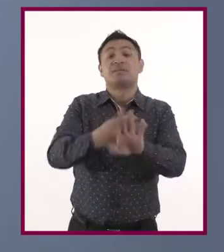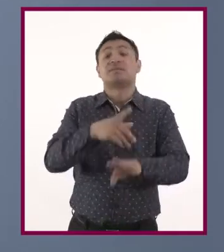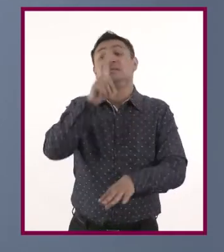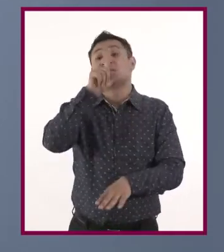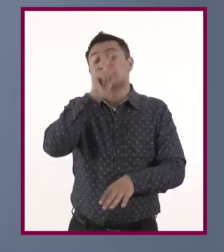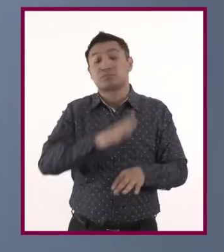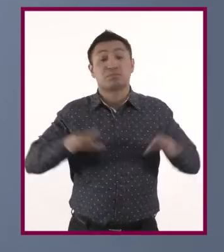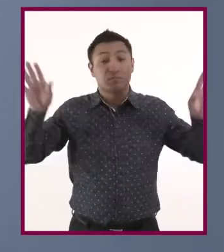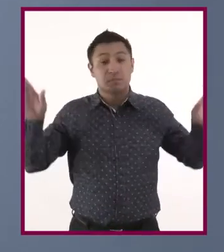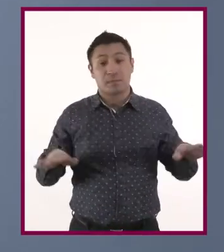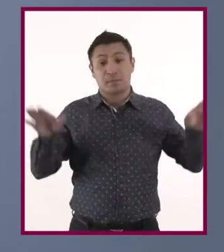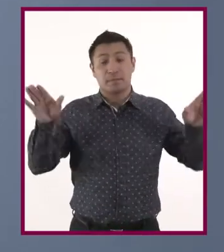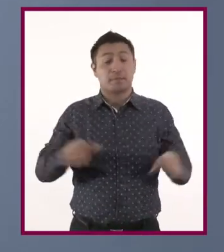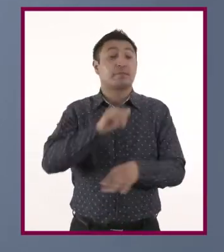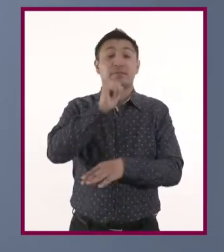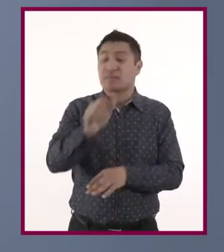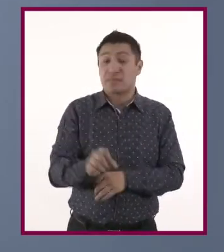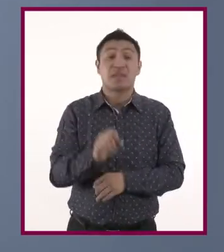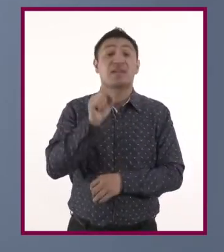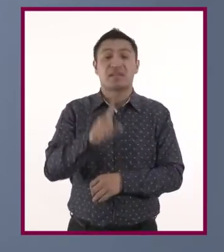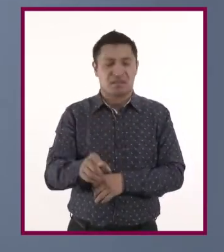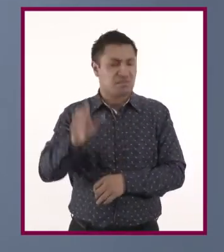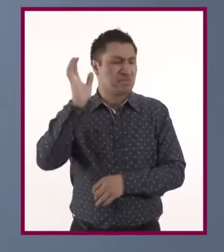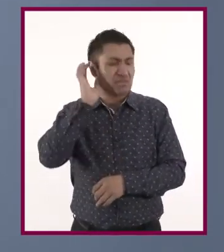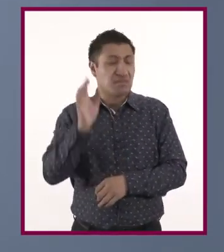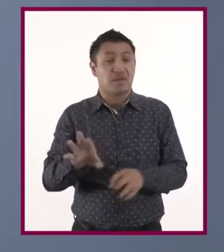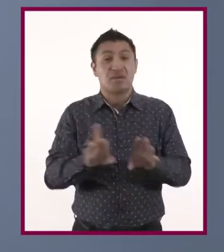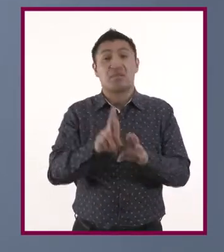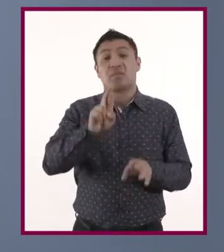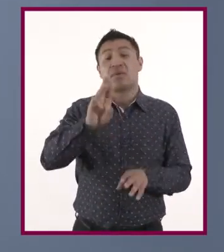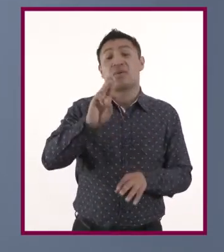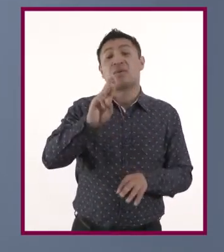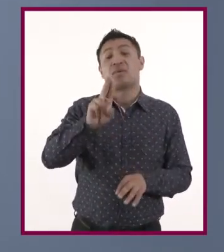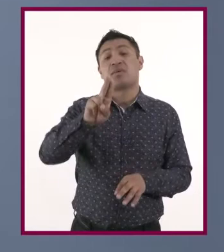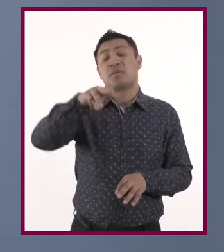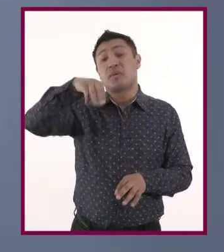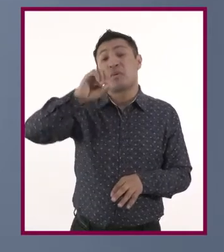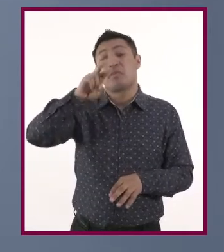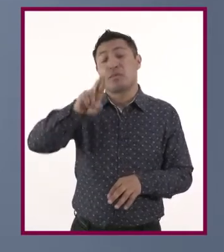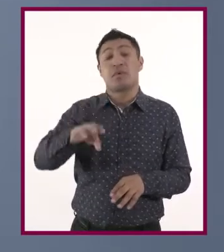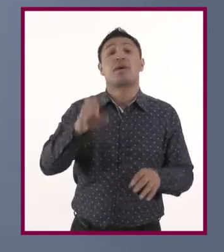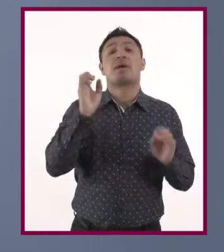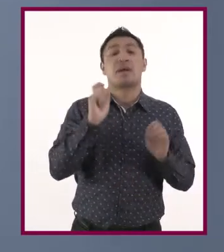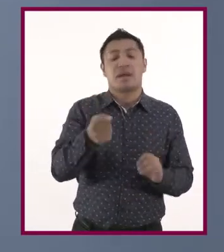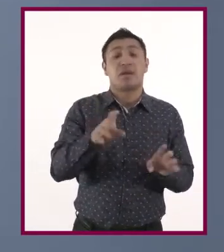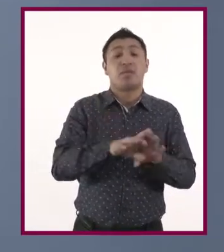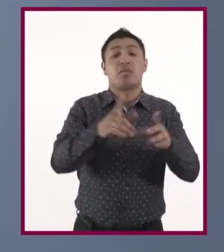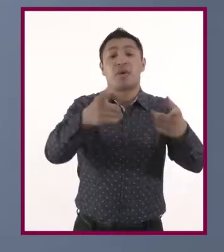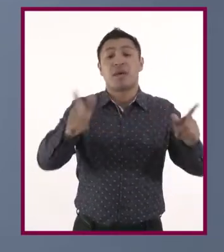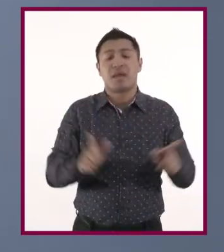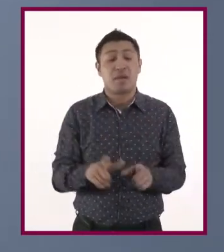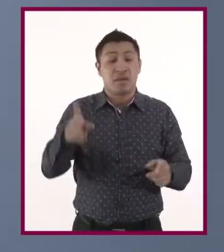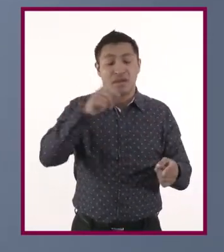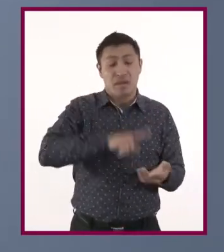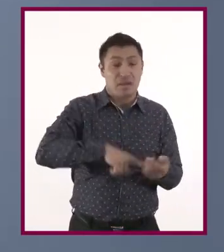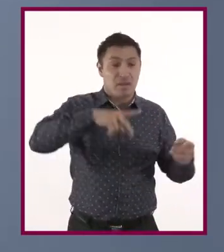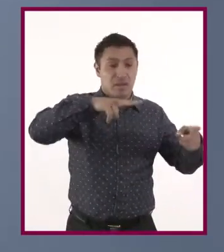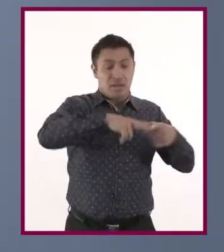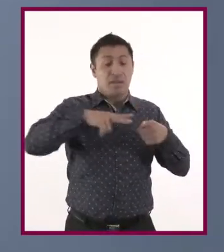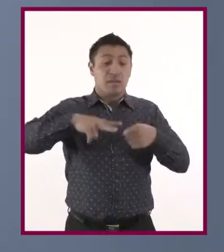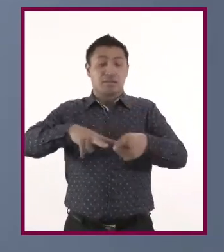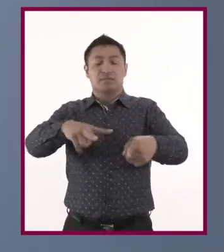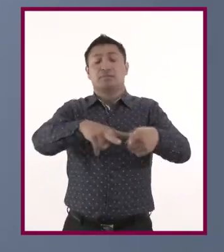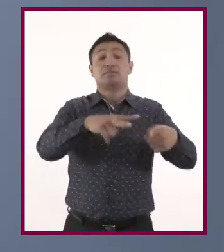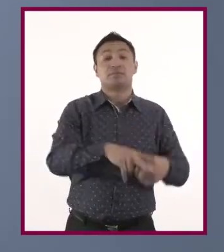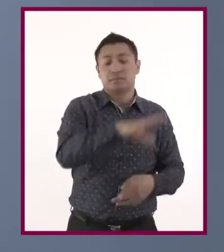escuchado también que existe el rumor del efecto lago en que los parques solares donde hay una alta concentración de